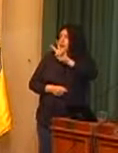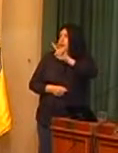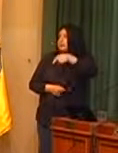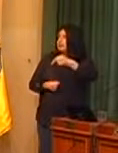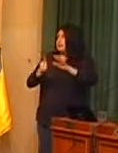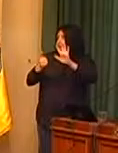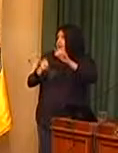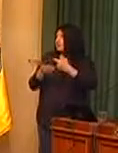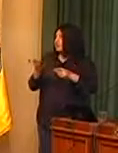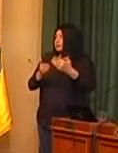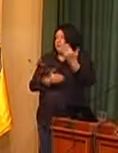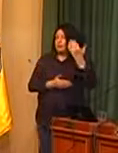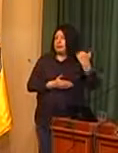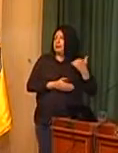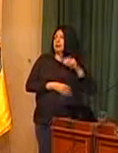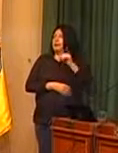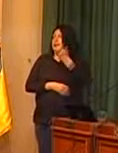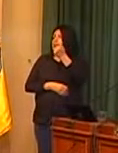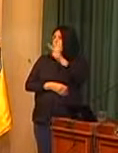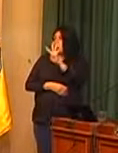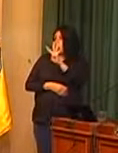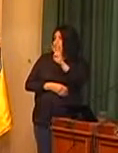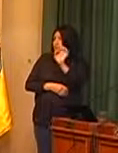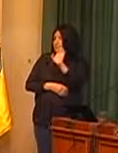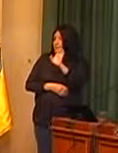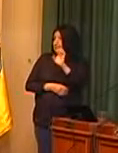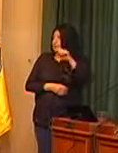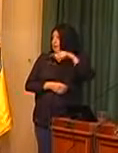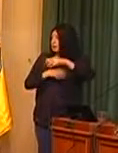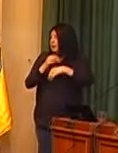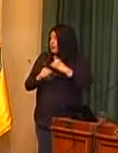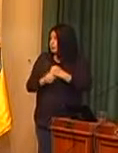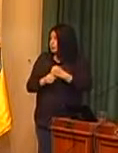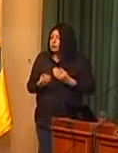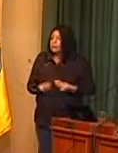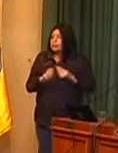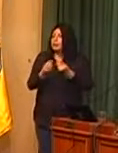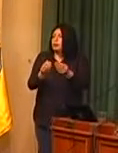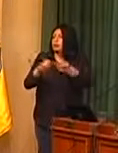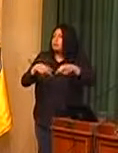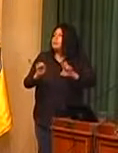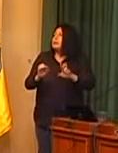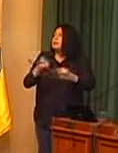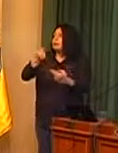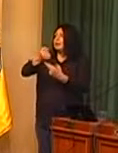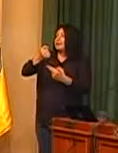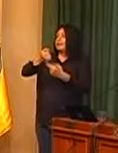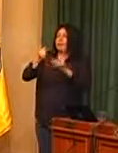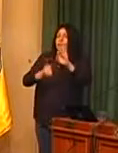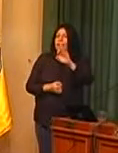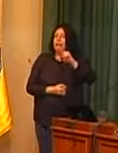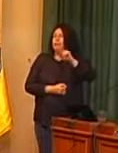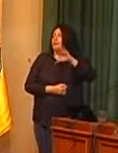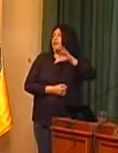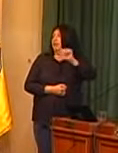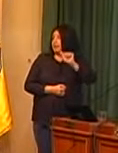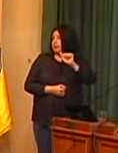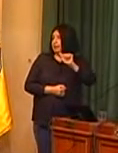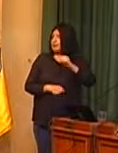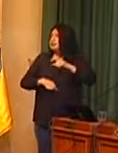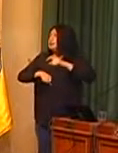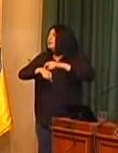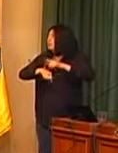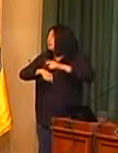002-2016, de fecha 14 de enero del mismo año, con el que se concedió licencia a la regidora Franca Rey Camino durante el